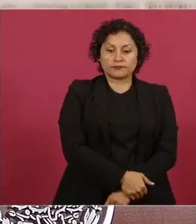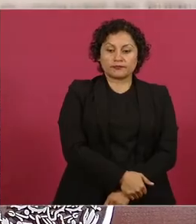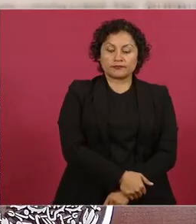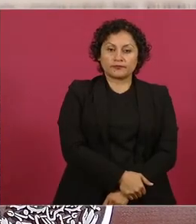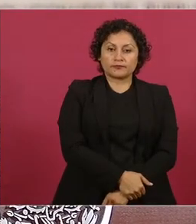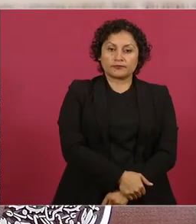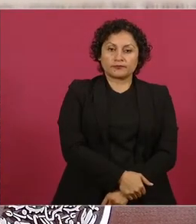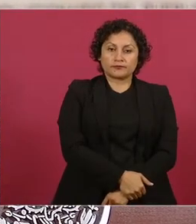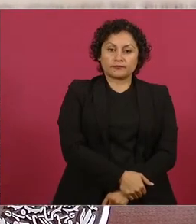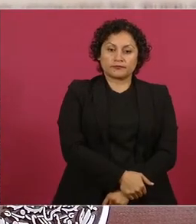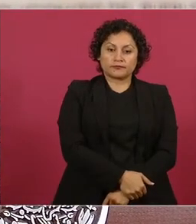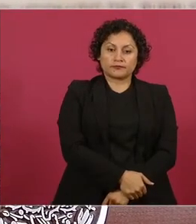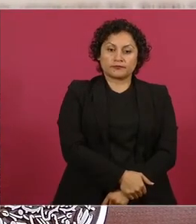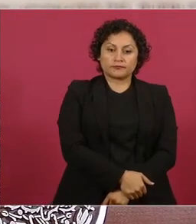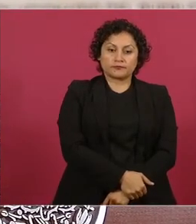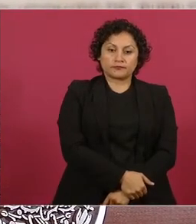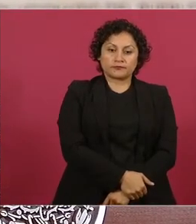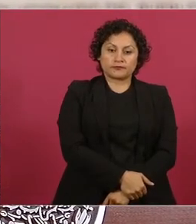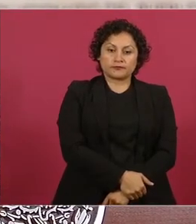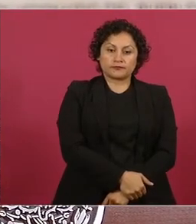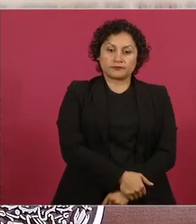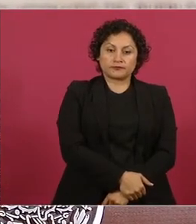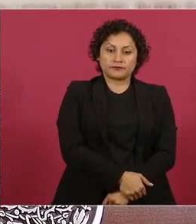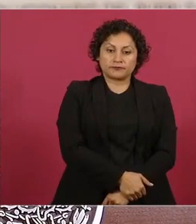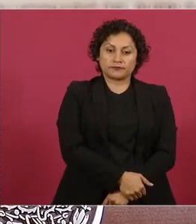hay costumbres,